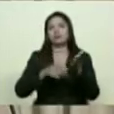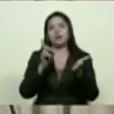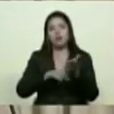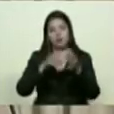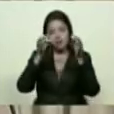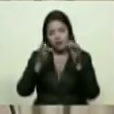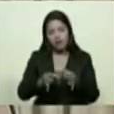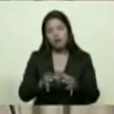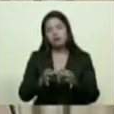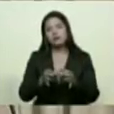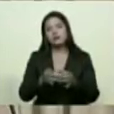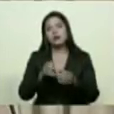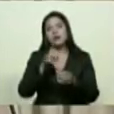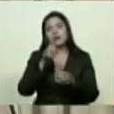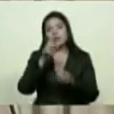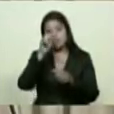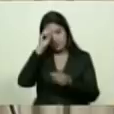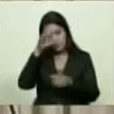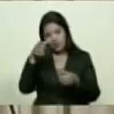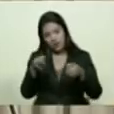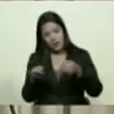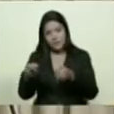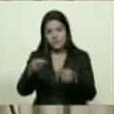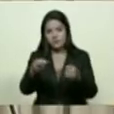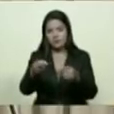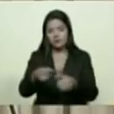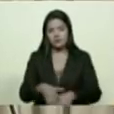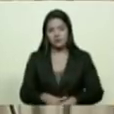legalización de la minería digital.